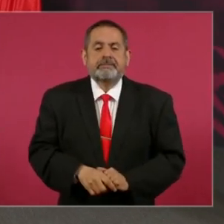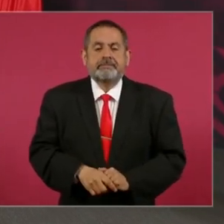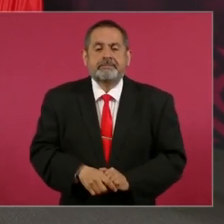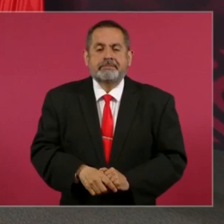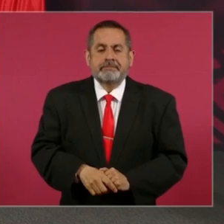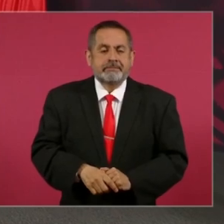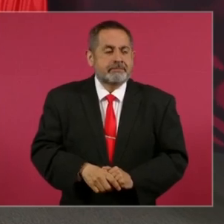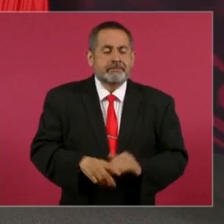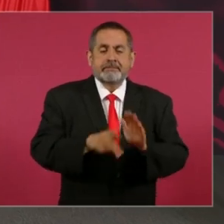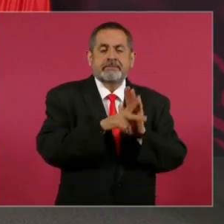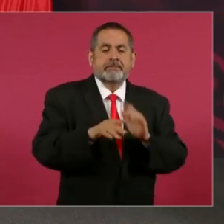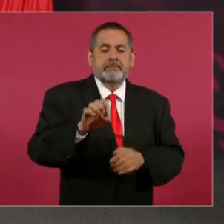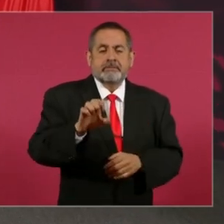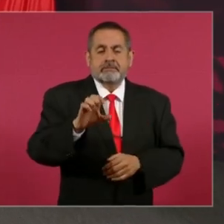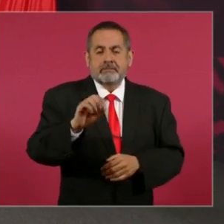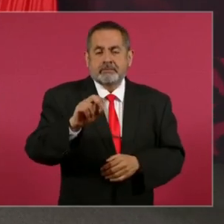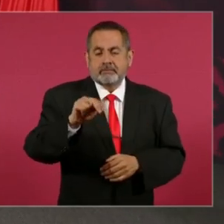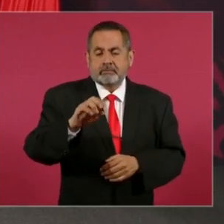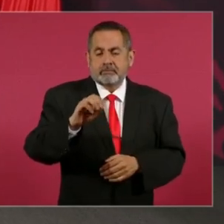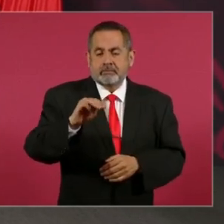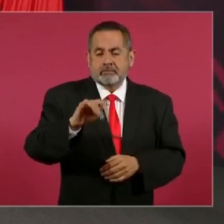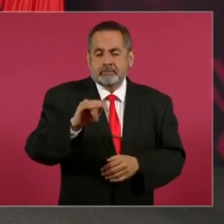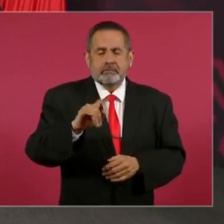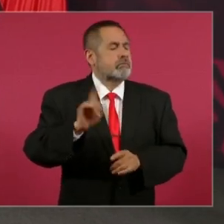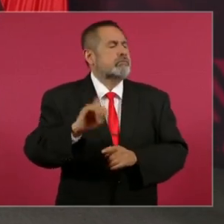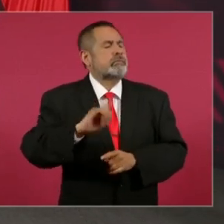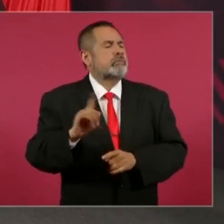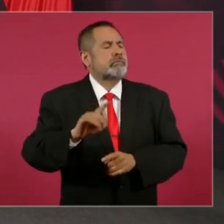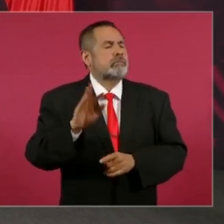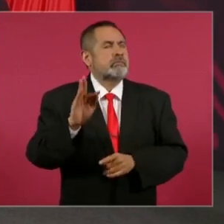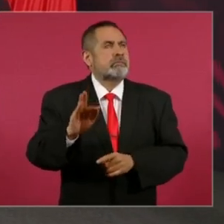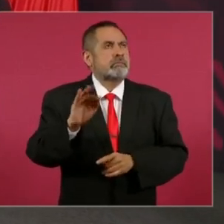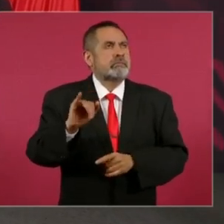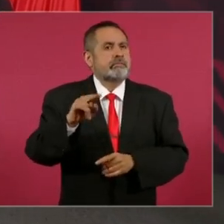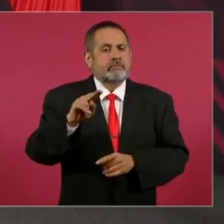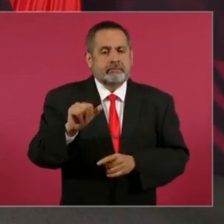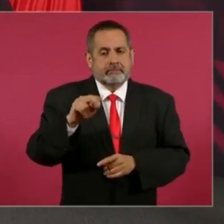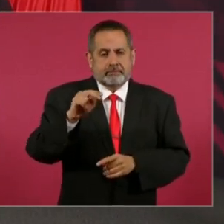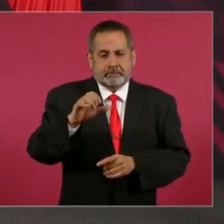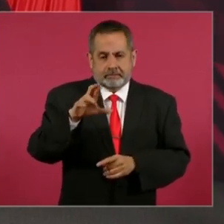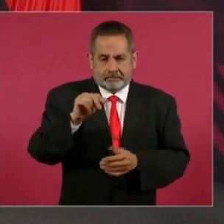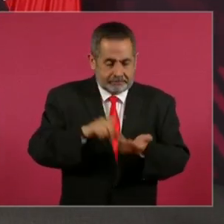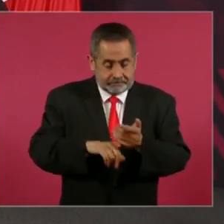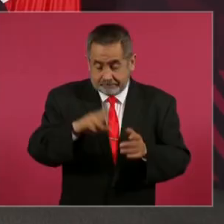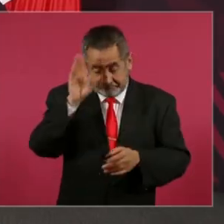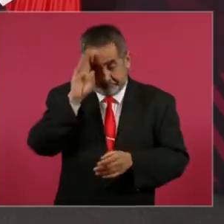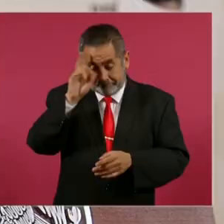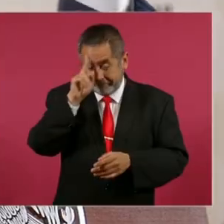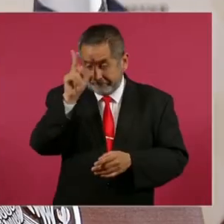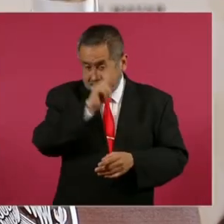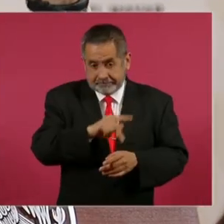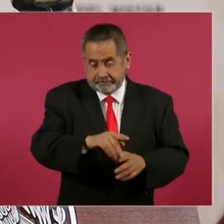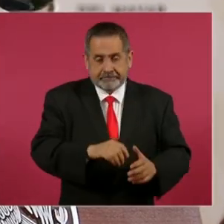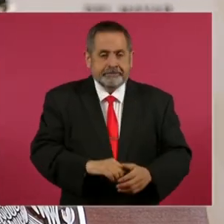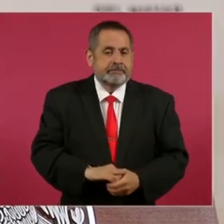El Economista, no, El Financiero, más. Híjole, qué barbaridad. Sí.